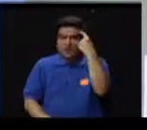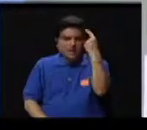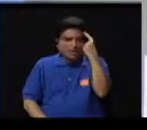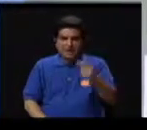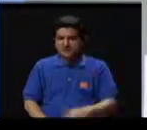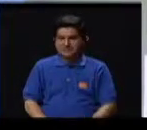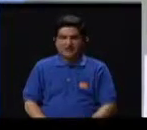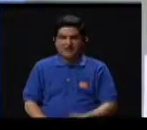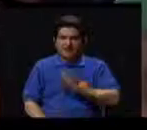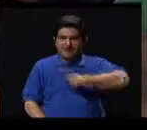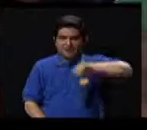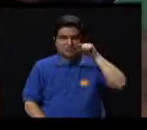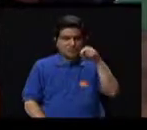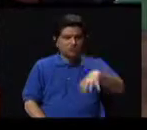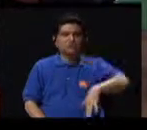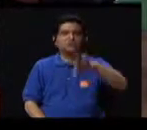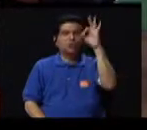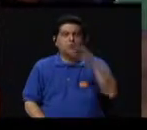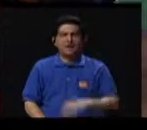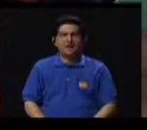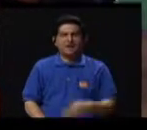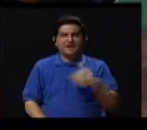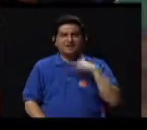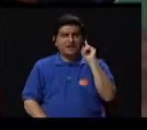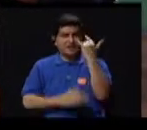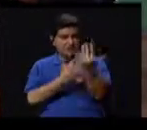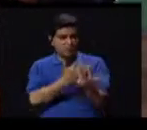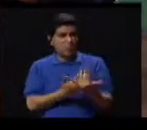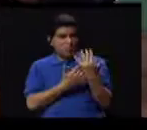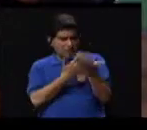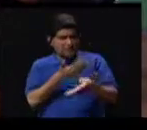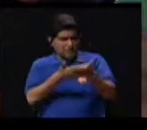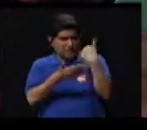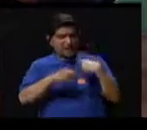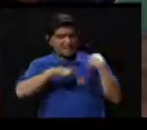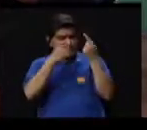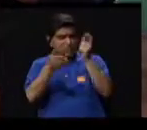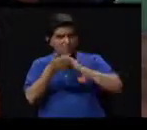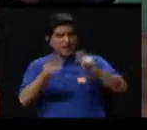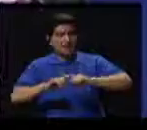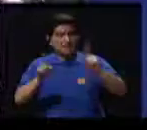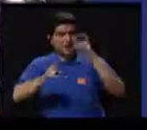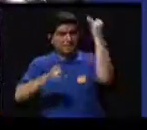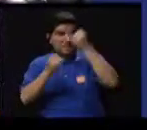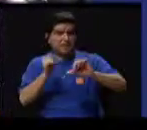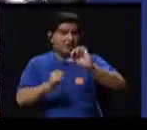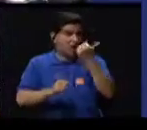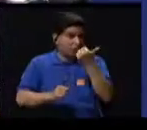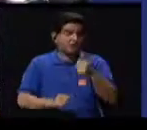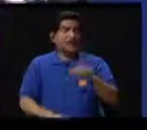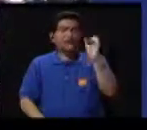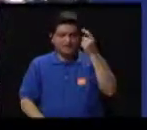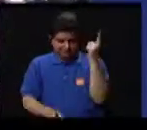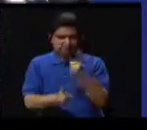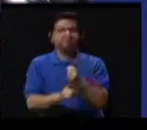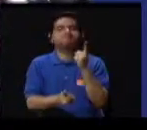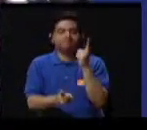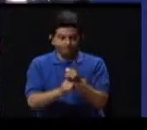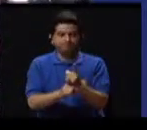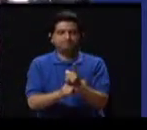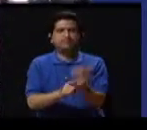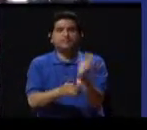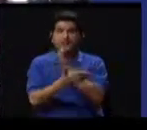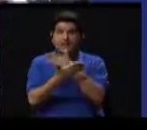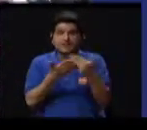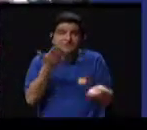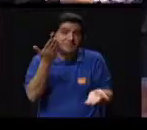nunca pensamos que íbamos a conseguir. ¿Ustedes tenían una expectativa cuando llegaron a la escuela y salieron con otra cosa? Y salimos con otra cosa, exacto.